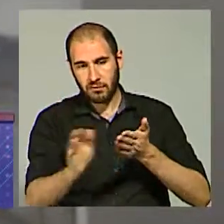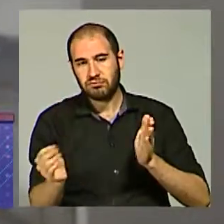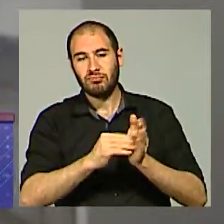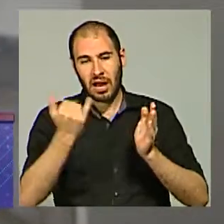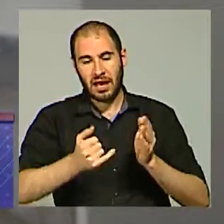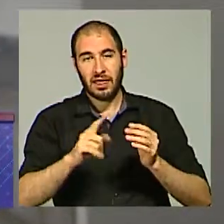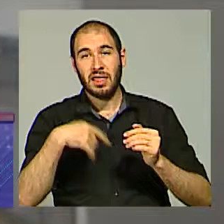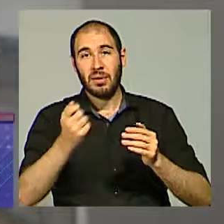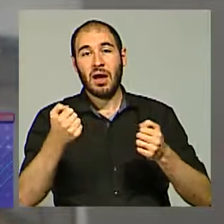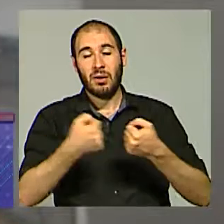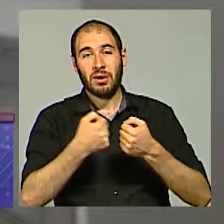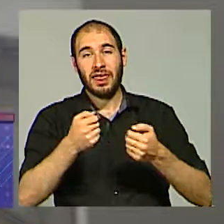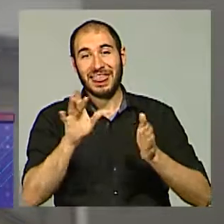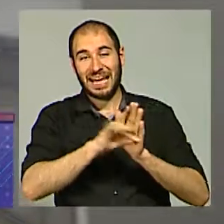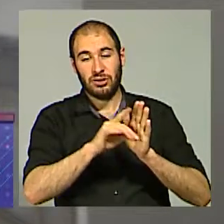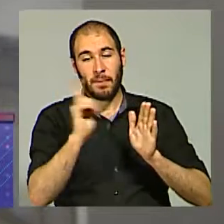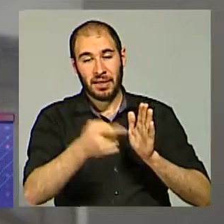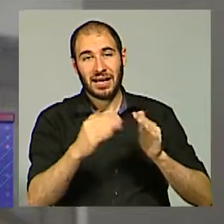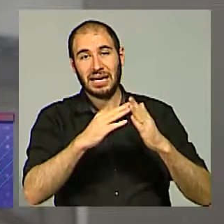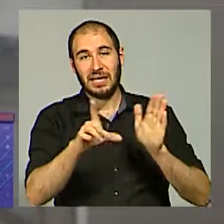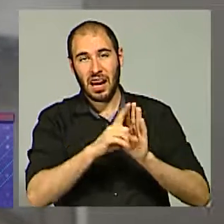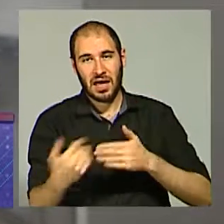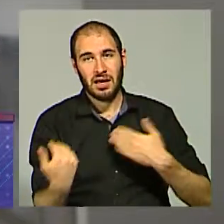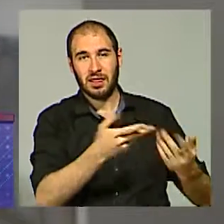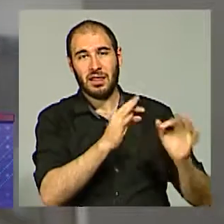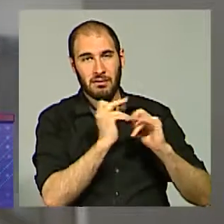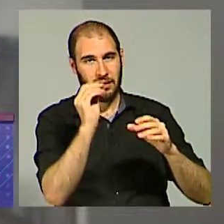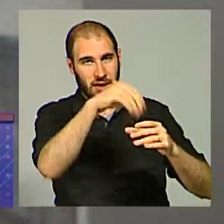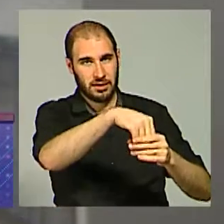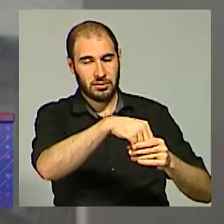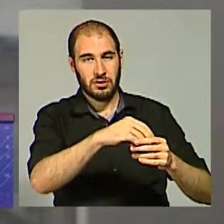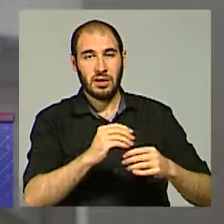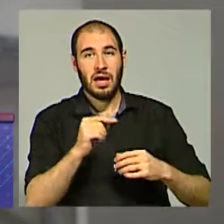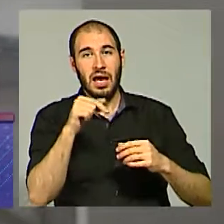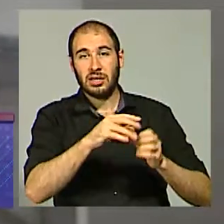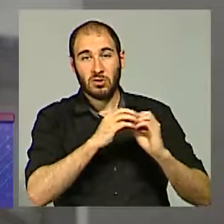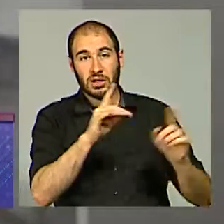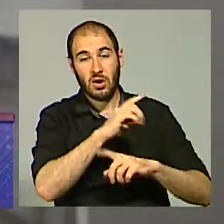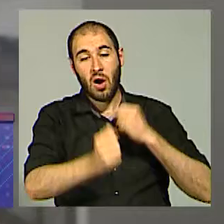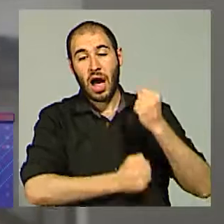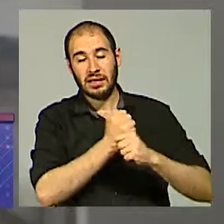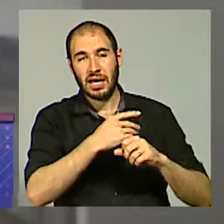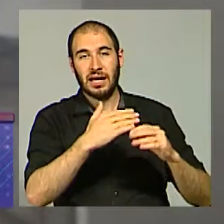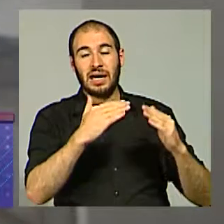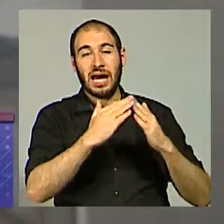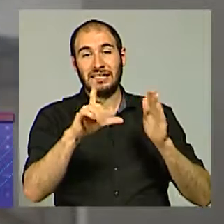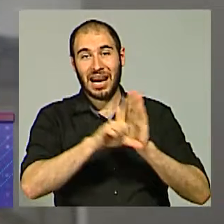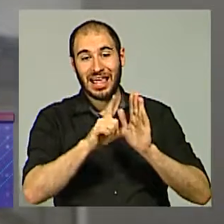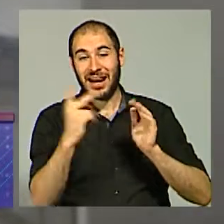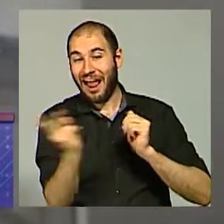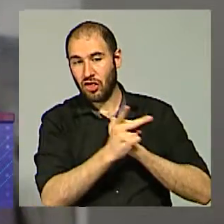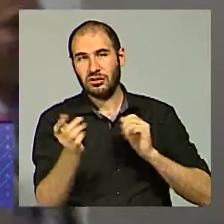apenas lo ratifiquemos con el decreto a la legislatura para su tratamiento el mismo no se aplica hasta que no esté aprobado por ambas legislaturas provinciales